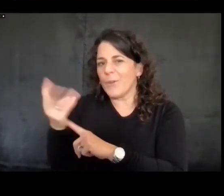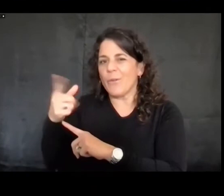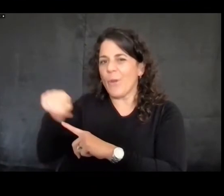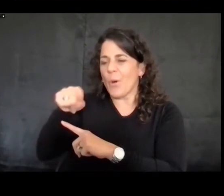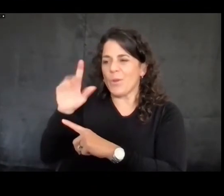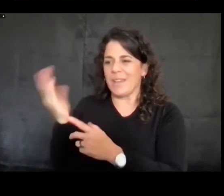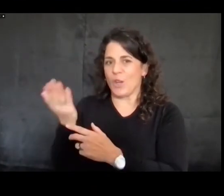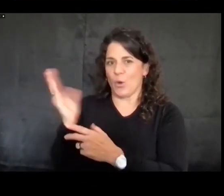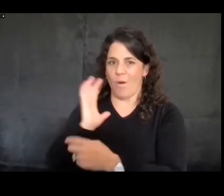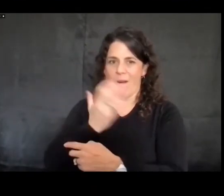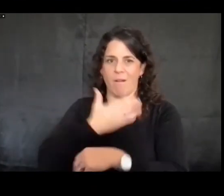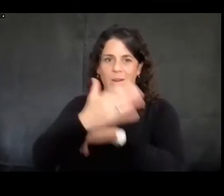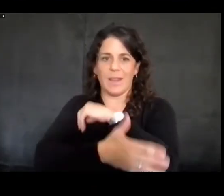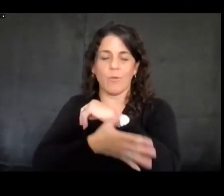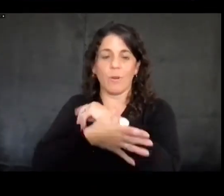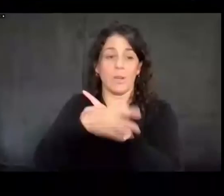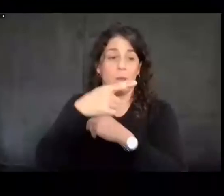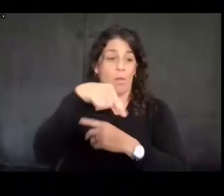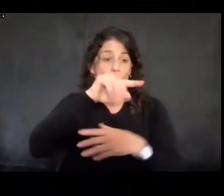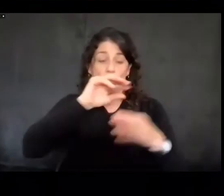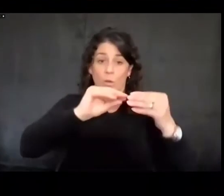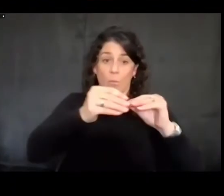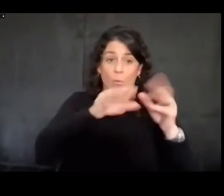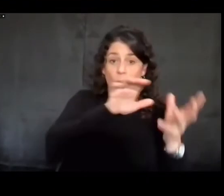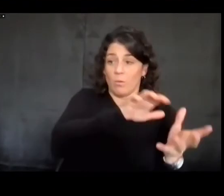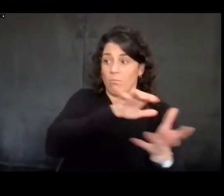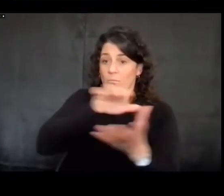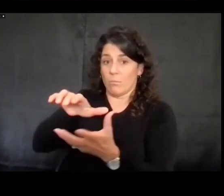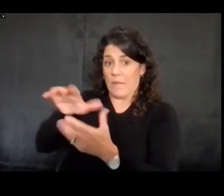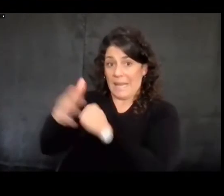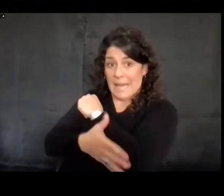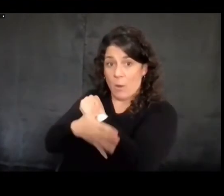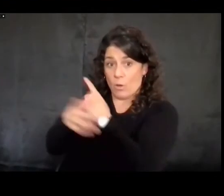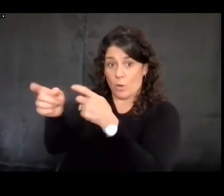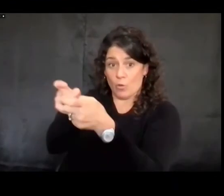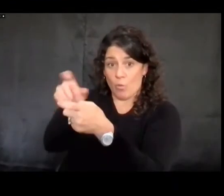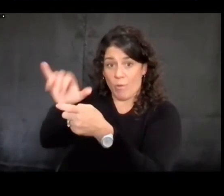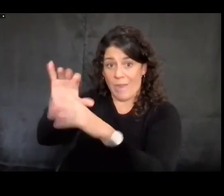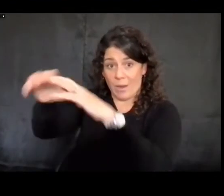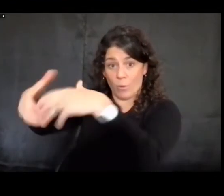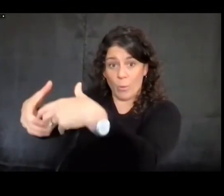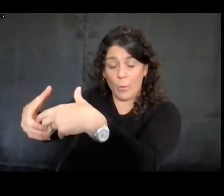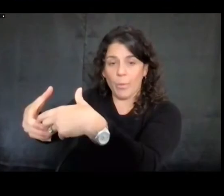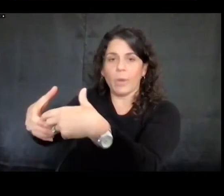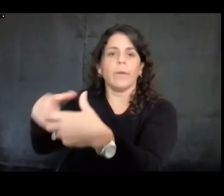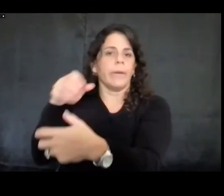esos esfuerzos son entregados al condado correcto